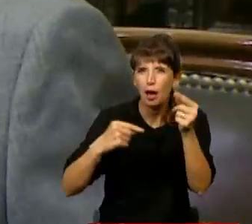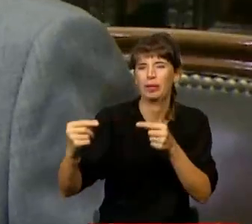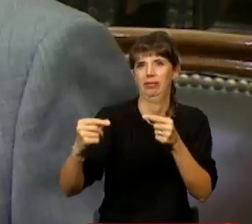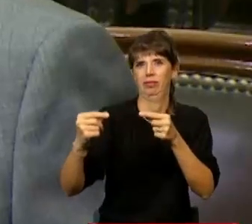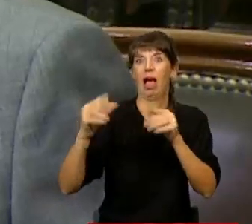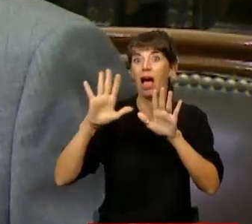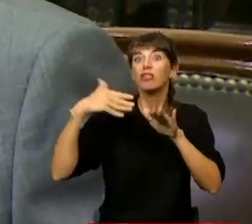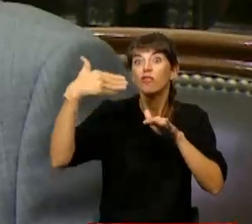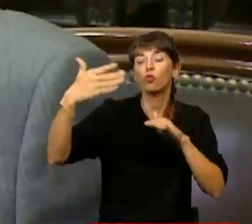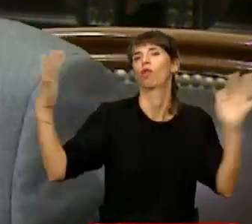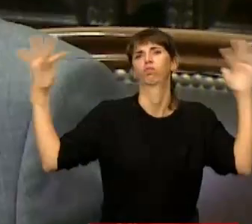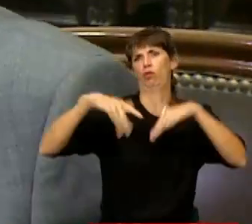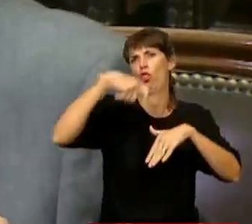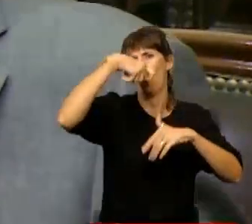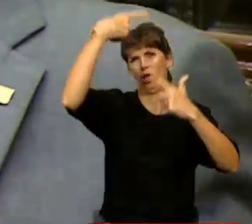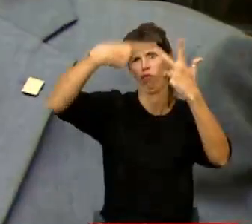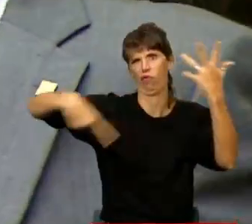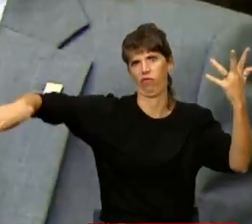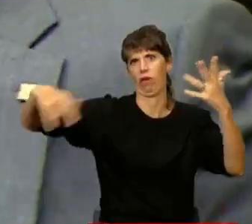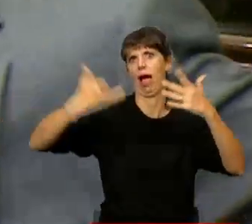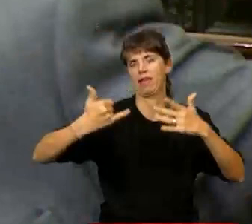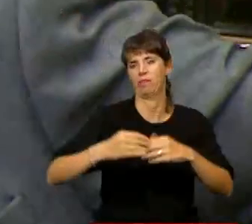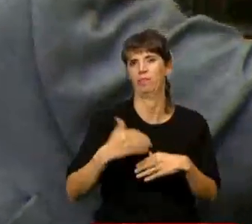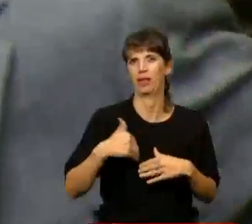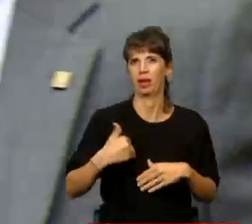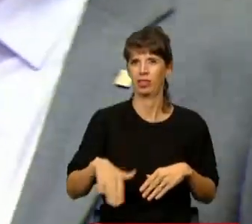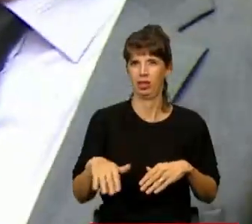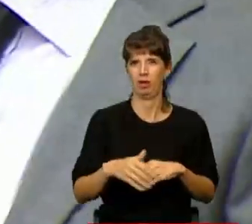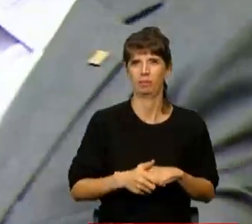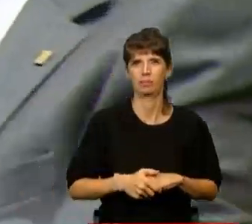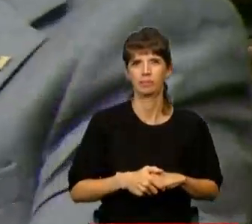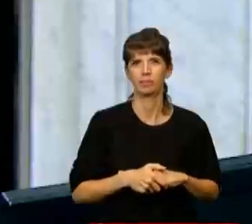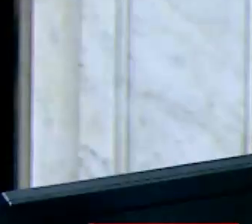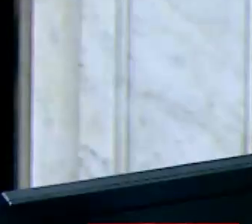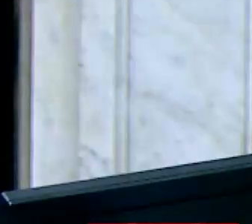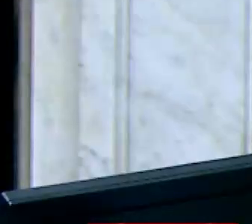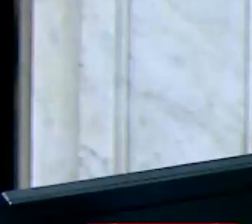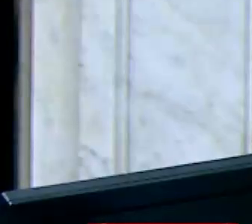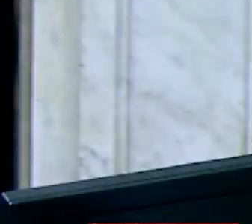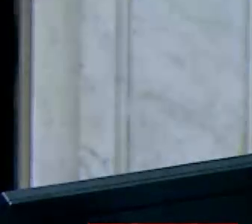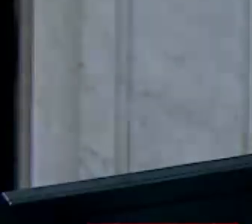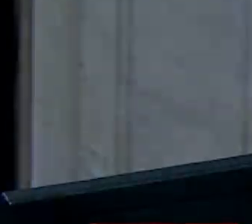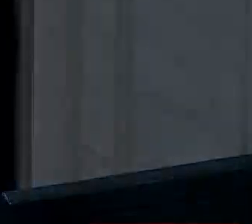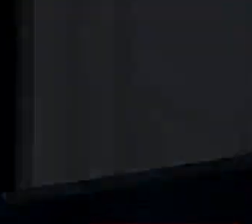entrada de todas las drogas a nuestro país. Muchas gracias, señor presidente. Muchas gracias. Diputado Di Giacomo.